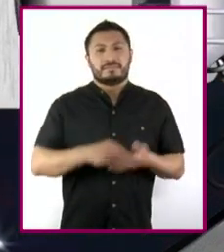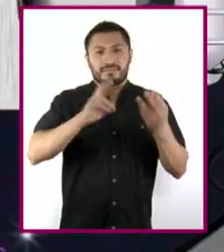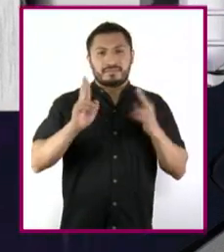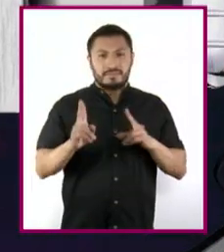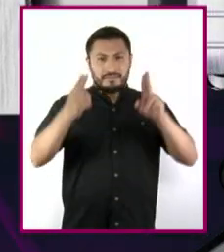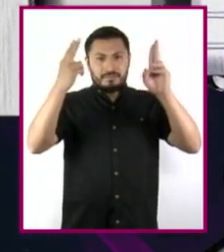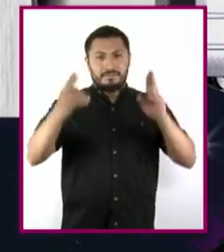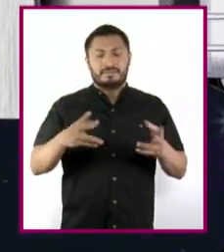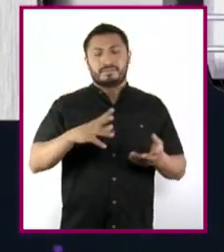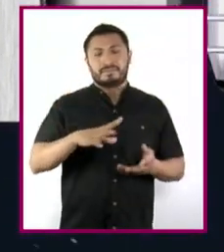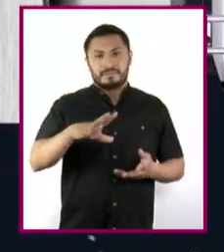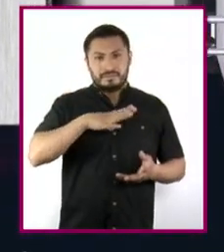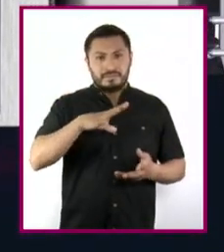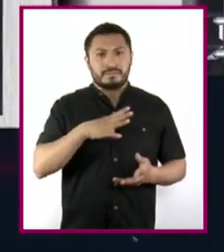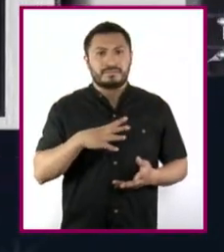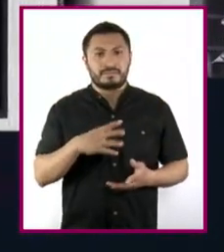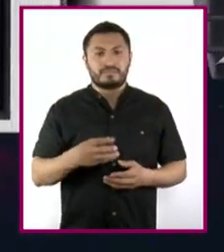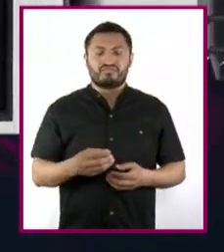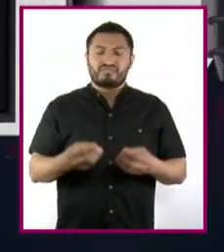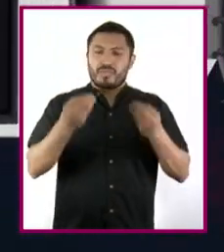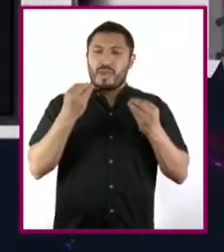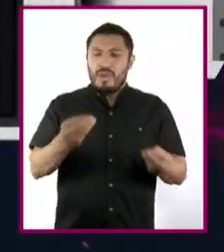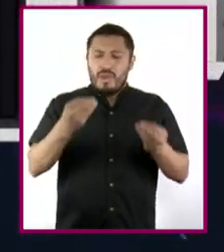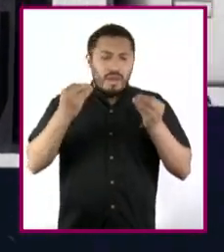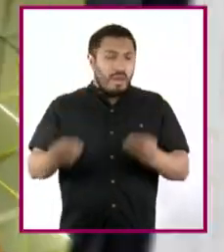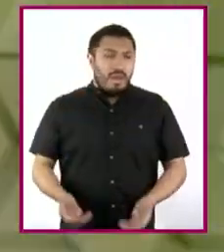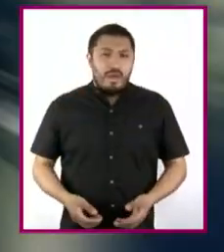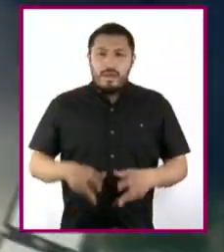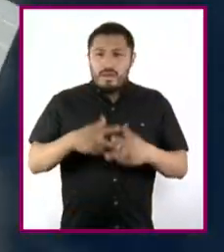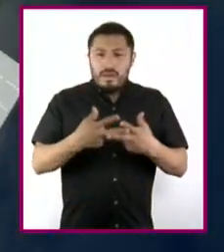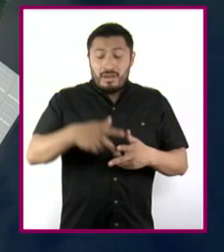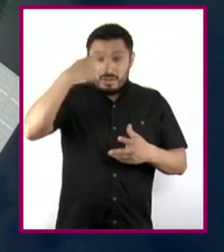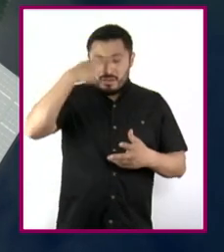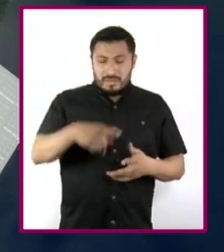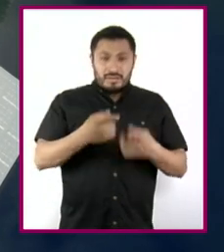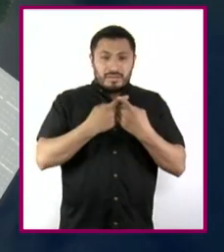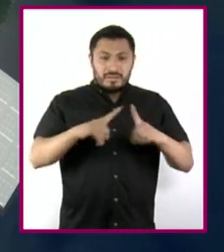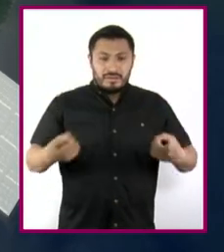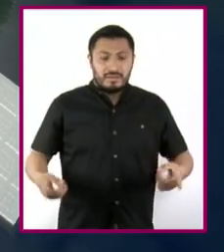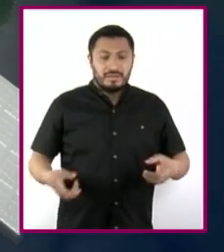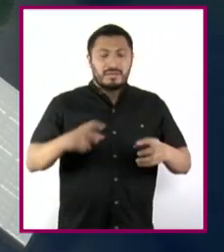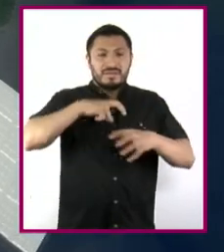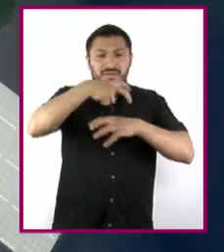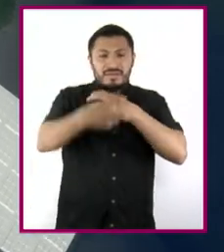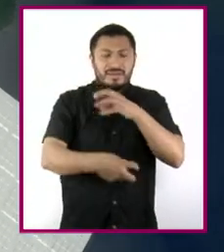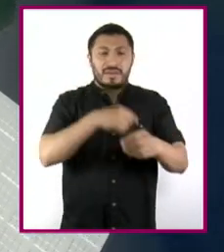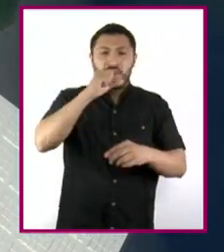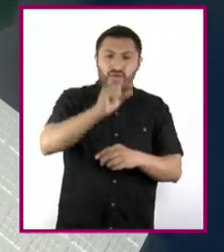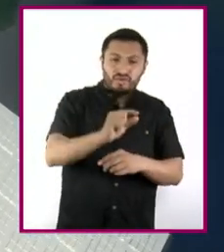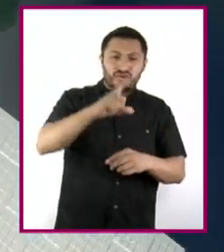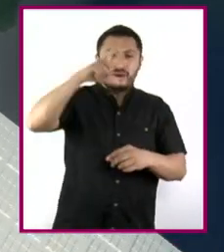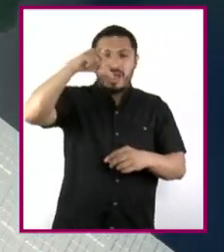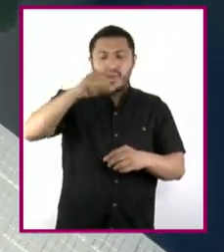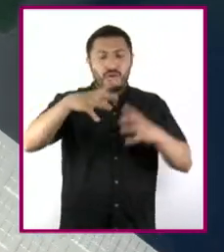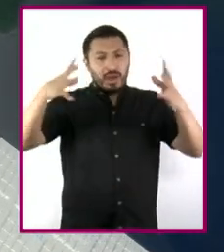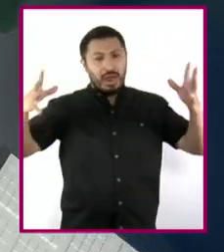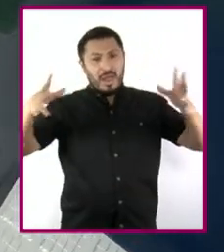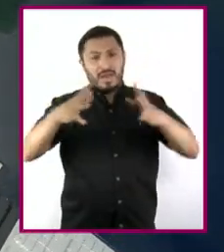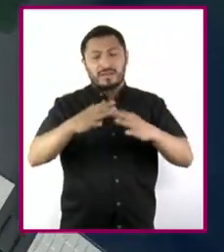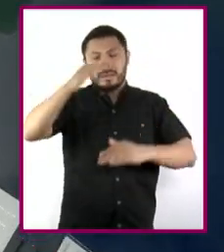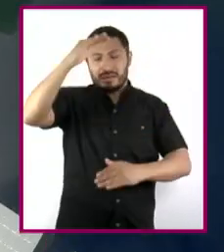espacial cuenta con una infraestructura tremenda para desarrollar satélites pequeños, satélites grandes,